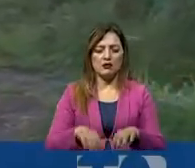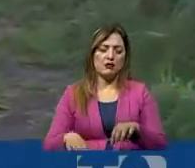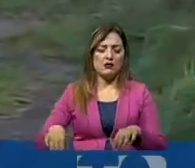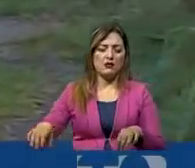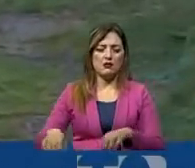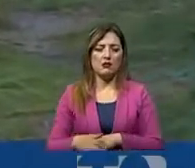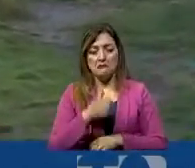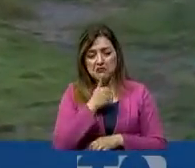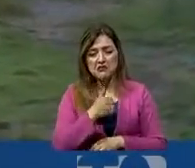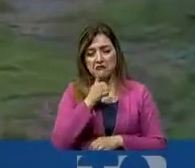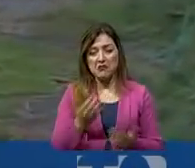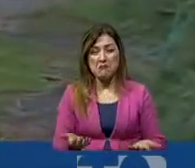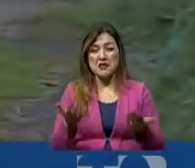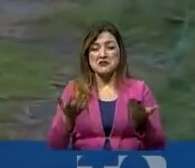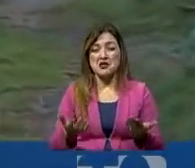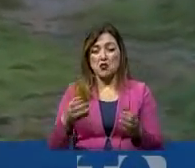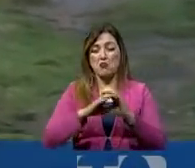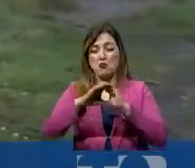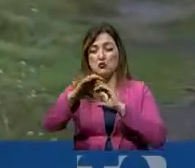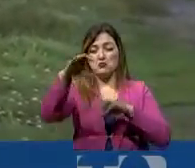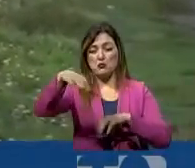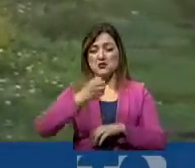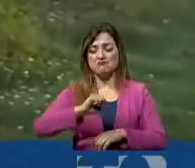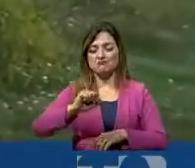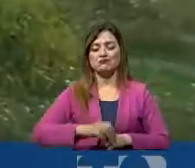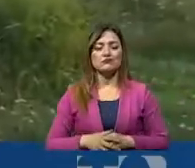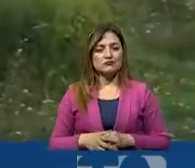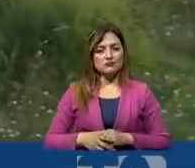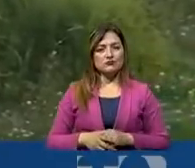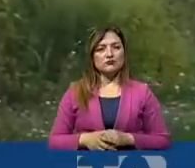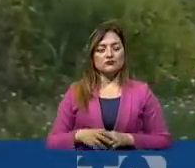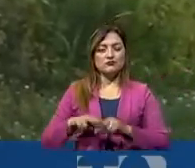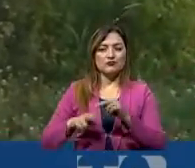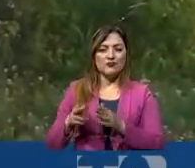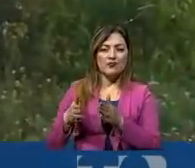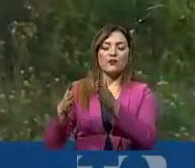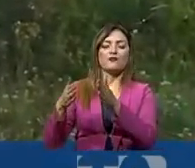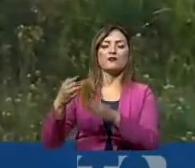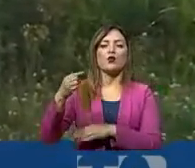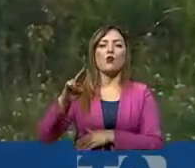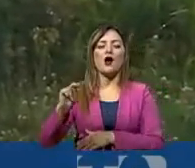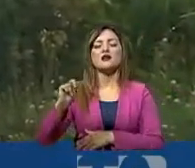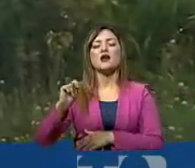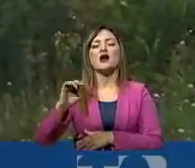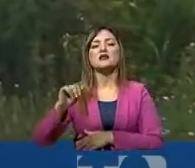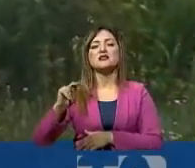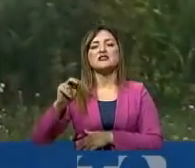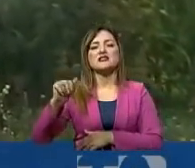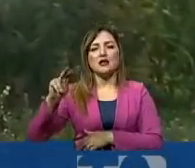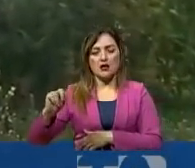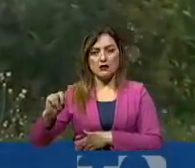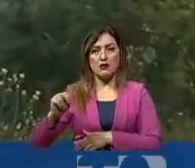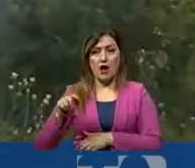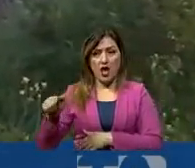no soportan el peso de esos buses interprovinciales. La vía que hicieron para ellos es la vía Guayañán-Ñan, que va de la terminal, sale